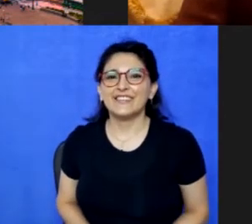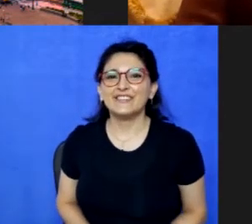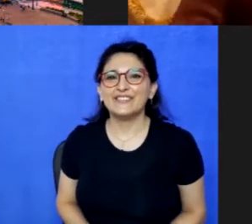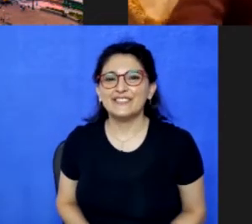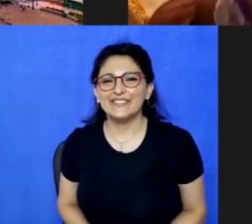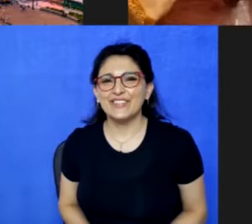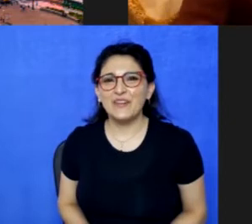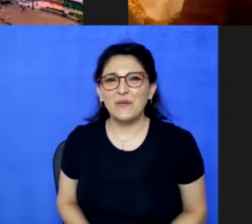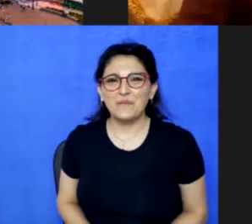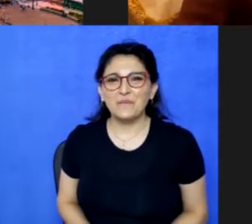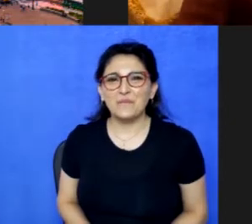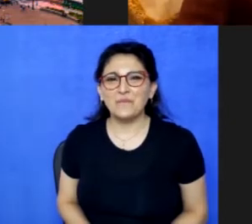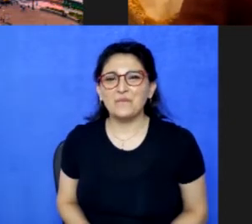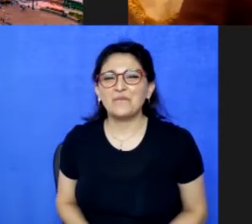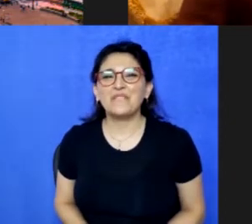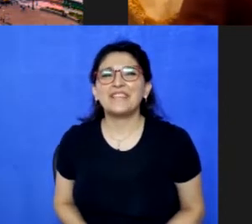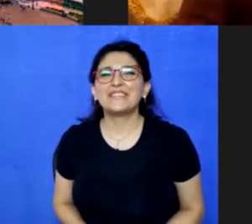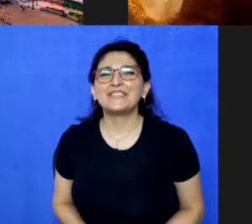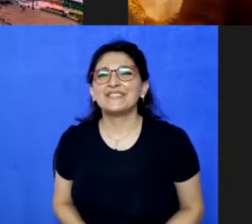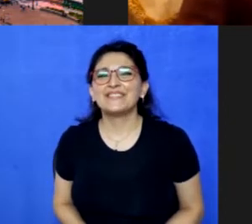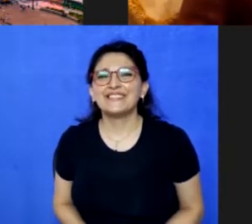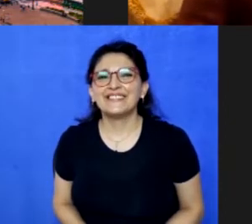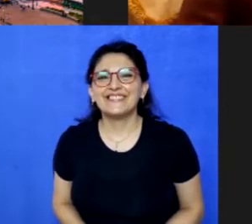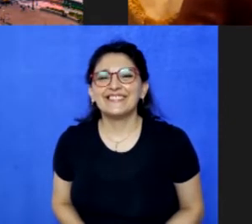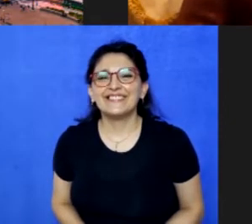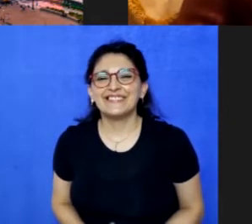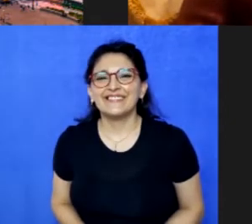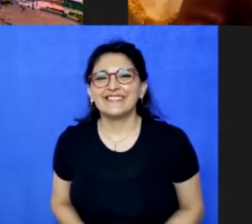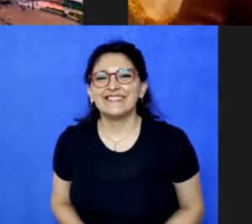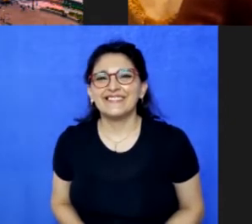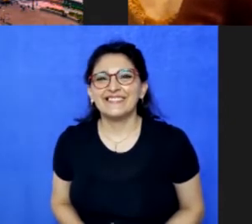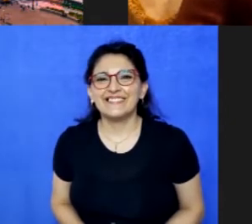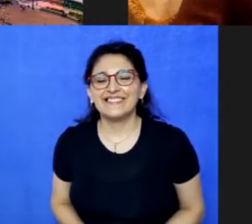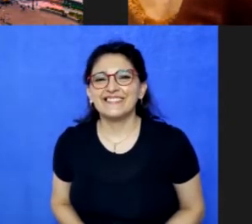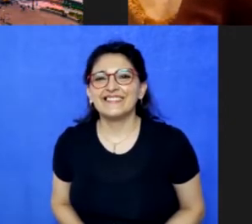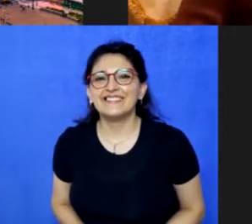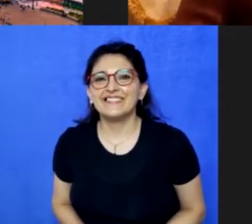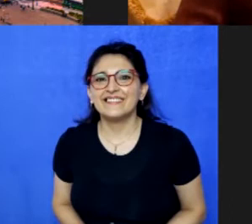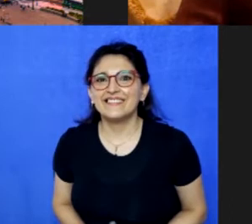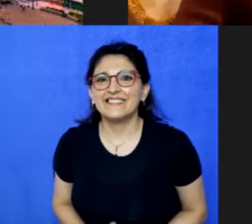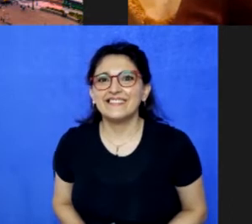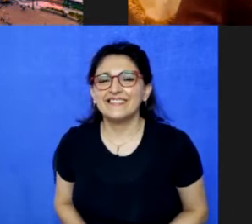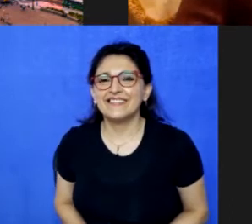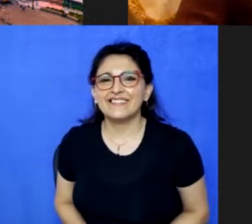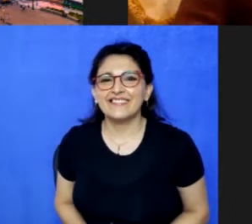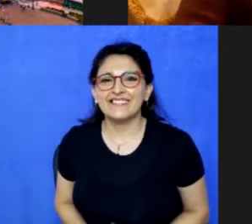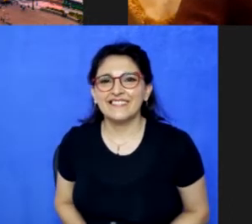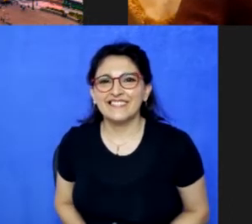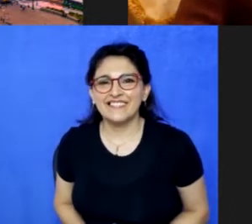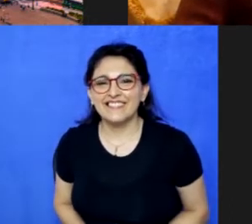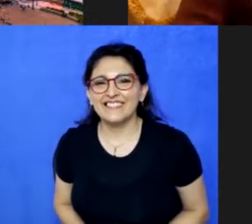empezó. Yo le había contado a Analia que yo vivo en un edificio de 580 apartamentos y yo cuando agarraba el